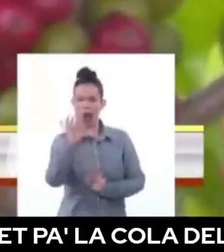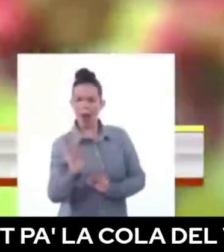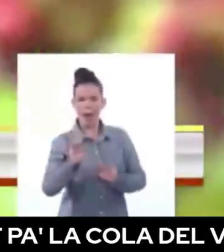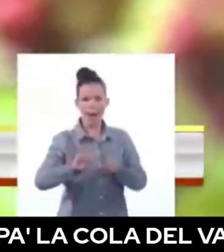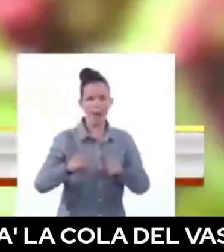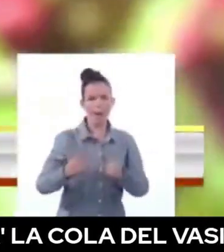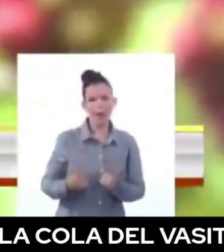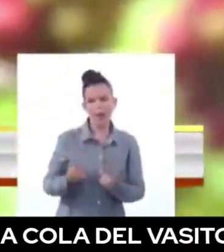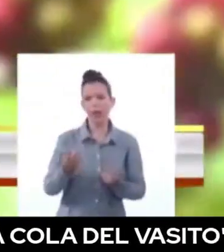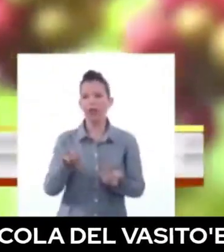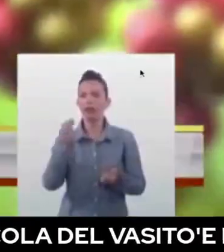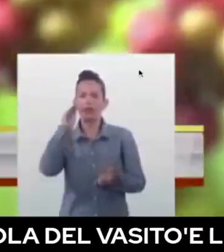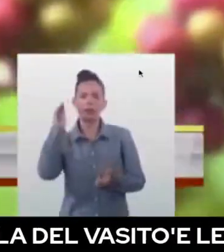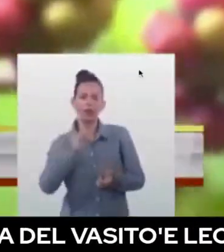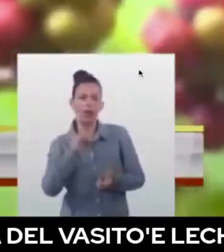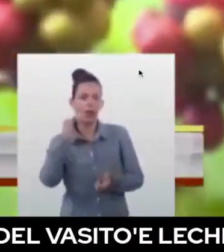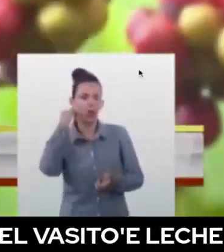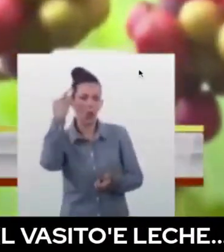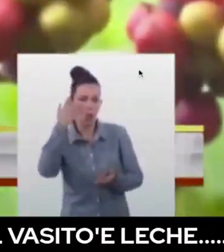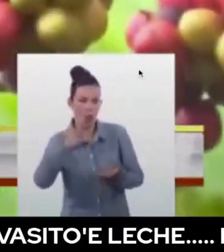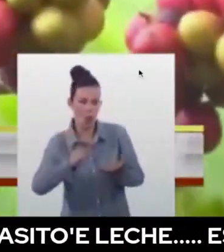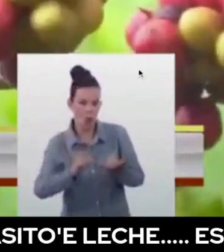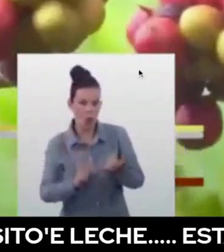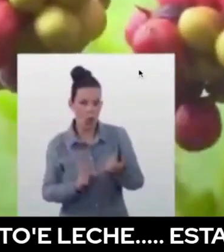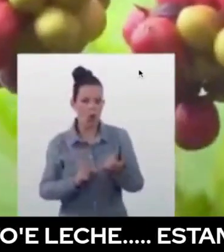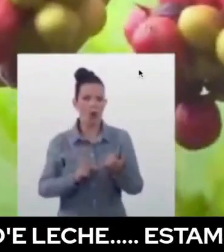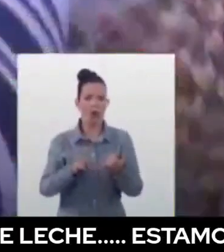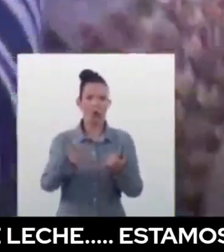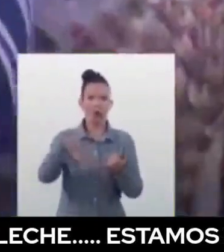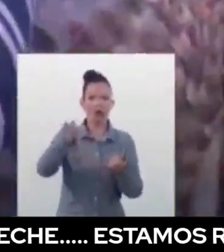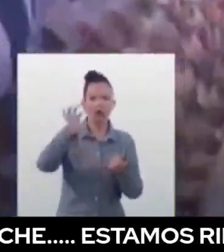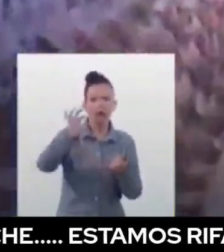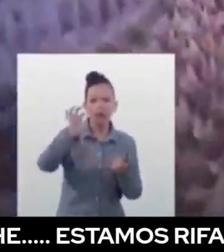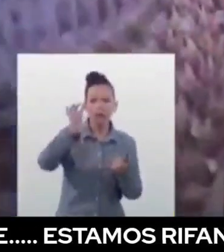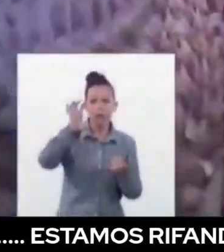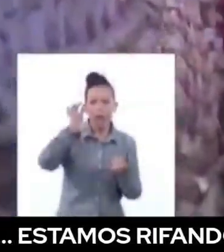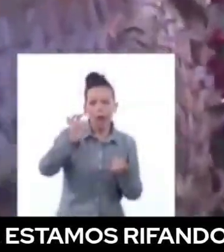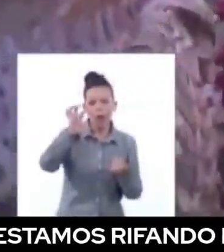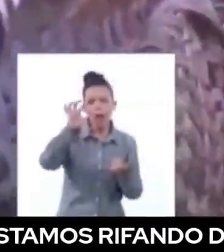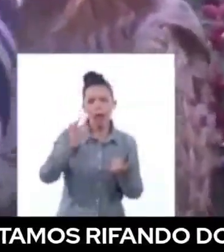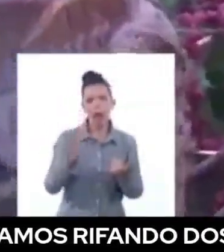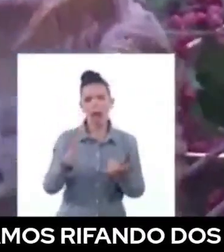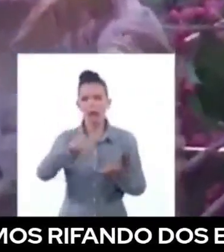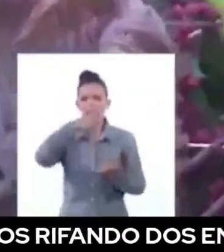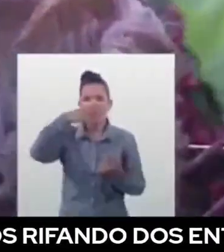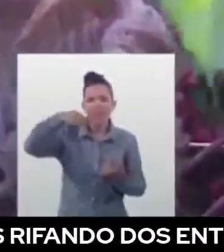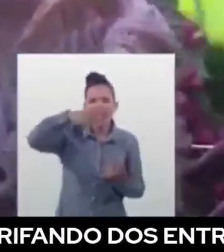El Hombre y el Tiempo. Bienvenidos a América, año